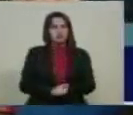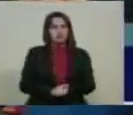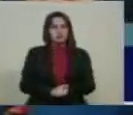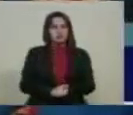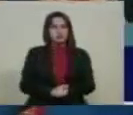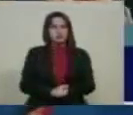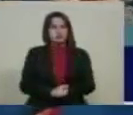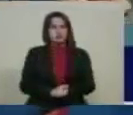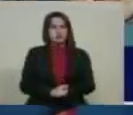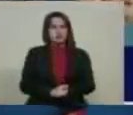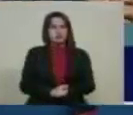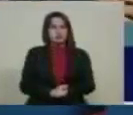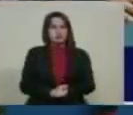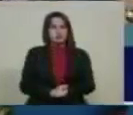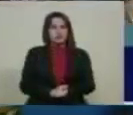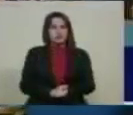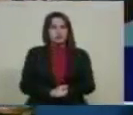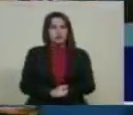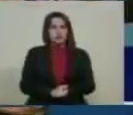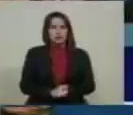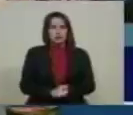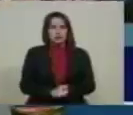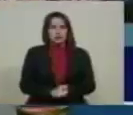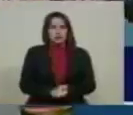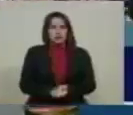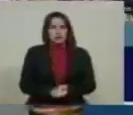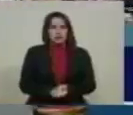Hay que dejar de lado cualquier rivalidad